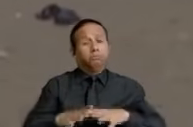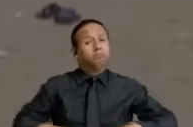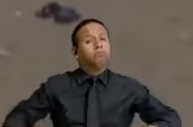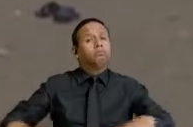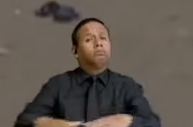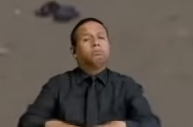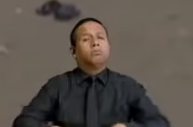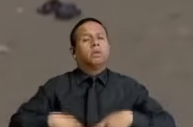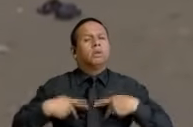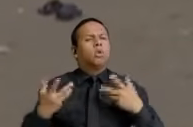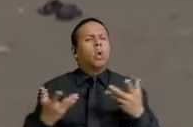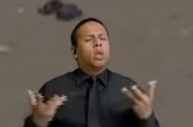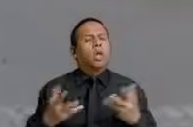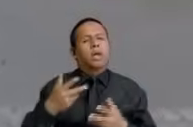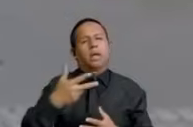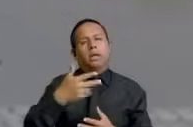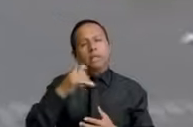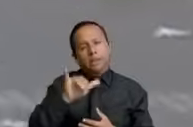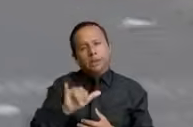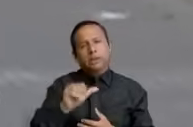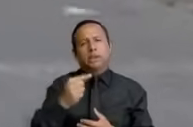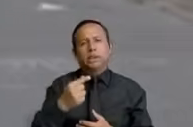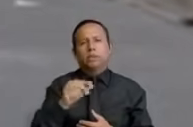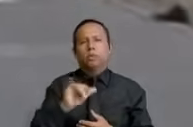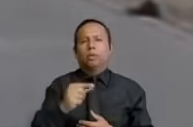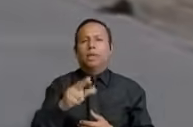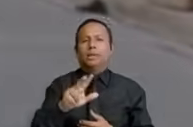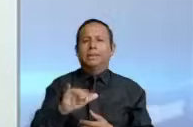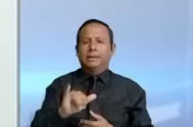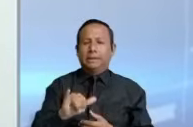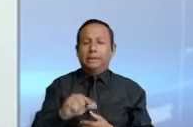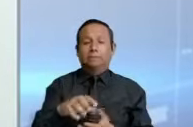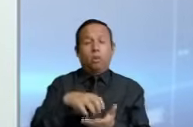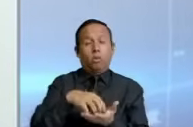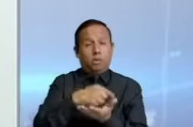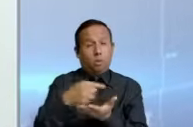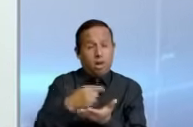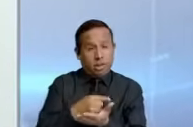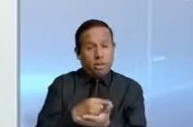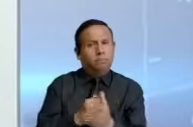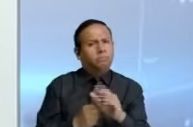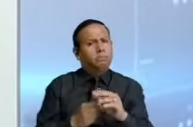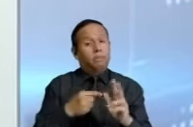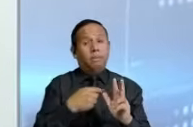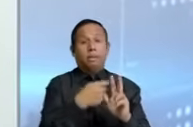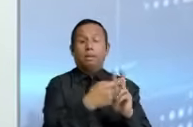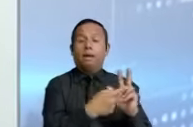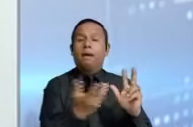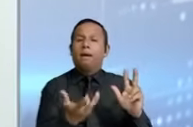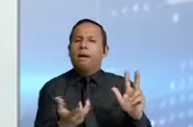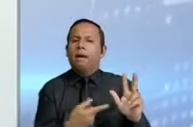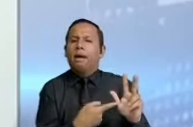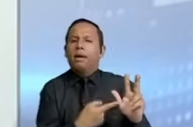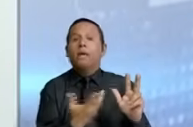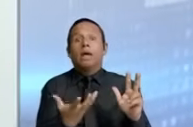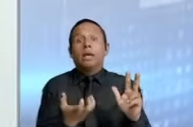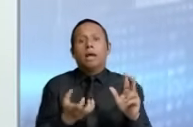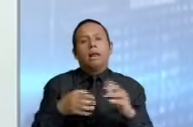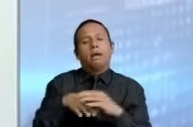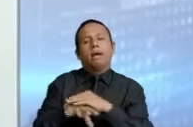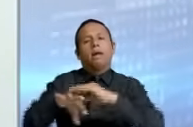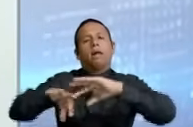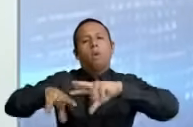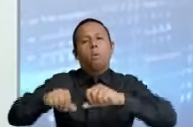sector de yaguachi en la provincia de guayas posiblemente estas tres personas habían procedido a sustraerse